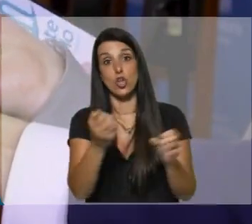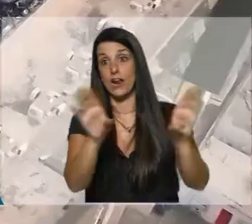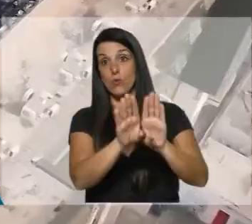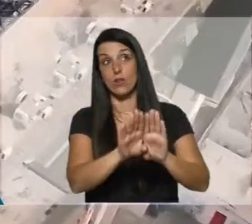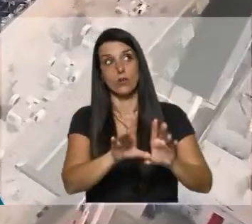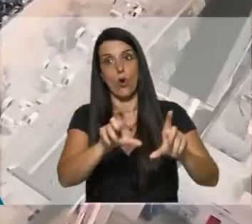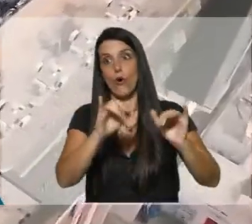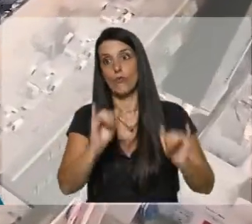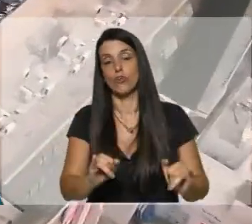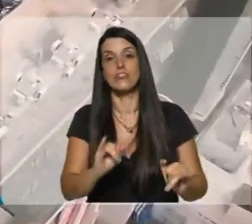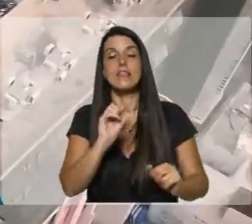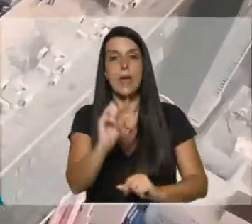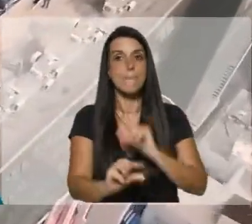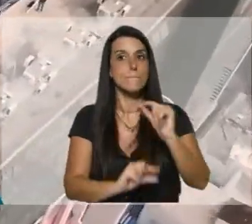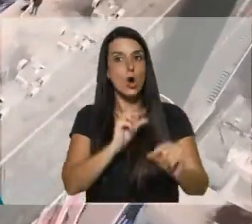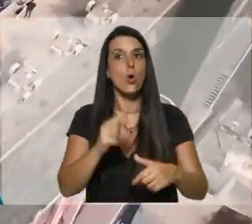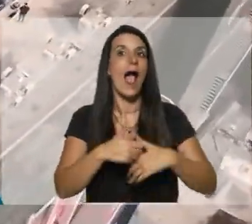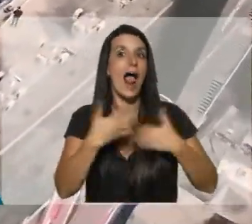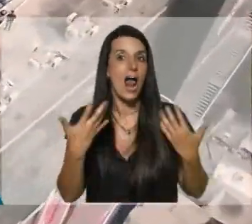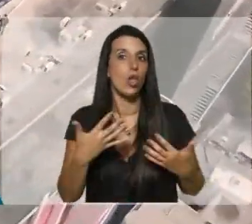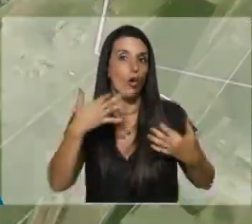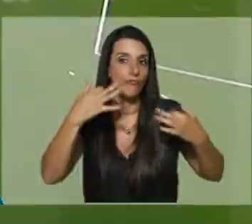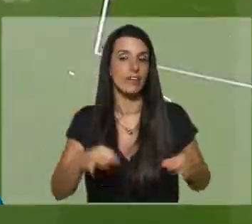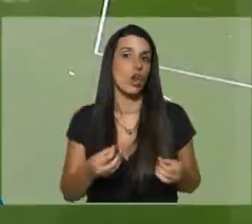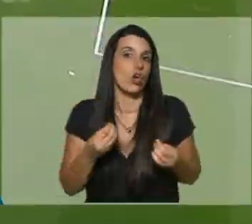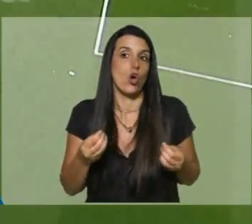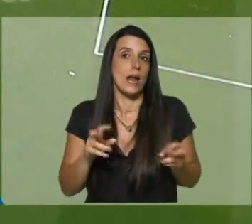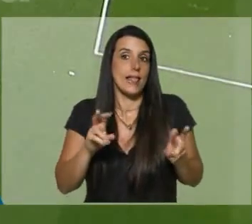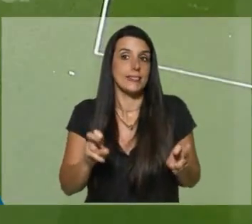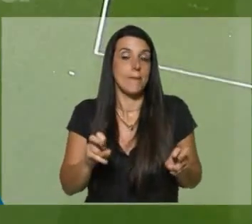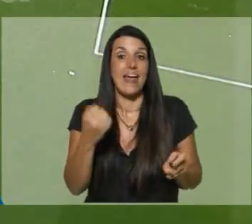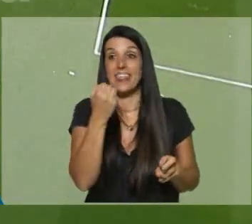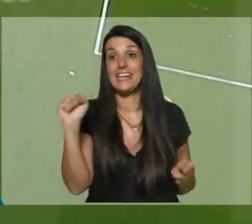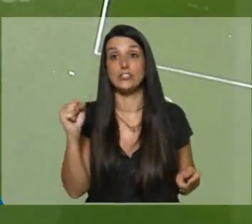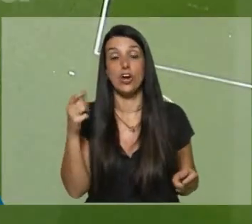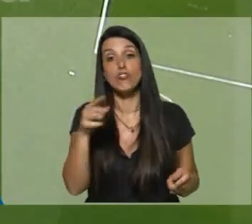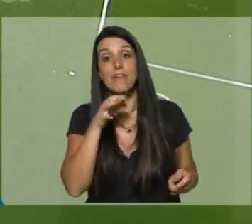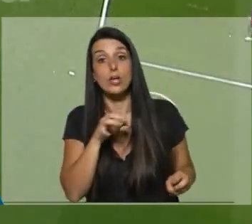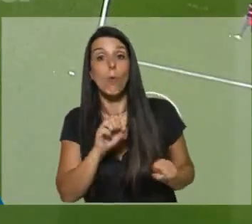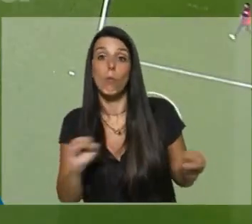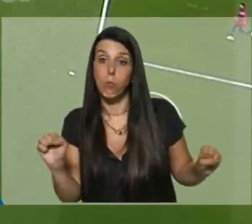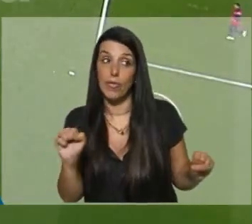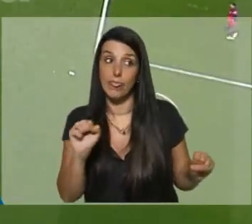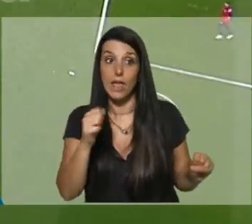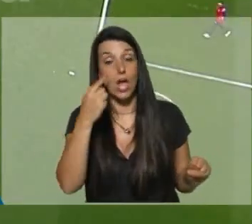era escalonado y algo que tenga que ser coherente con el delito. Ellos me decían que eso podía ser